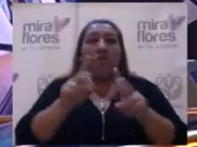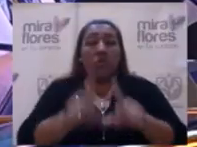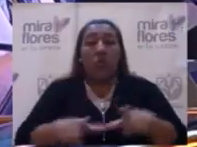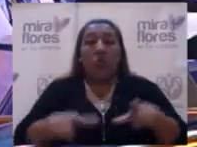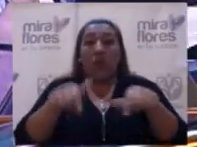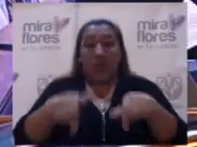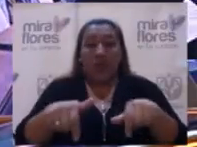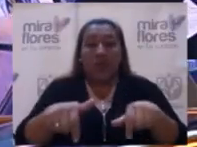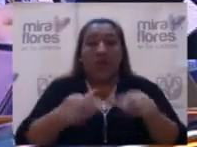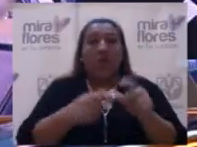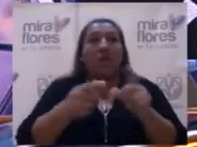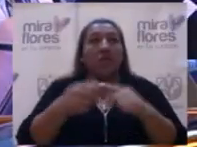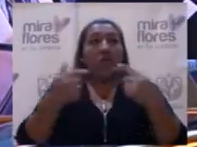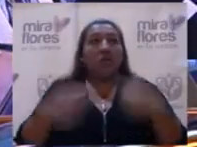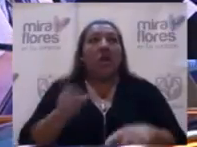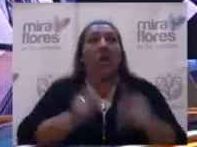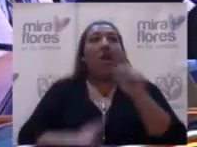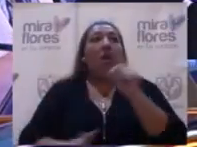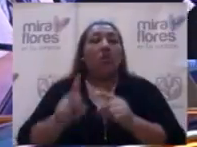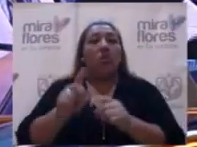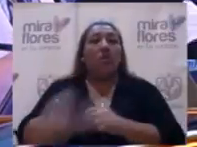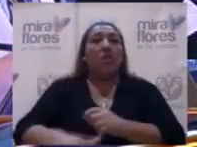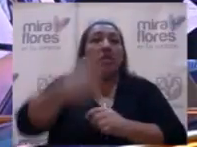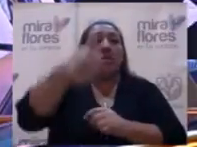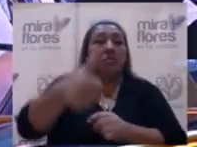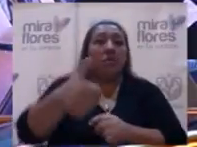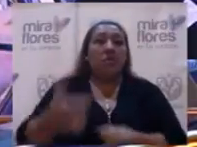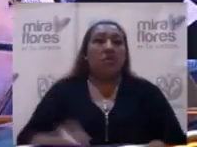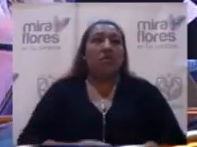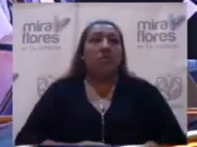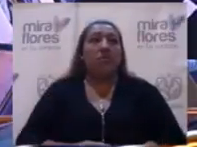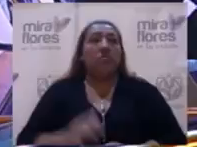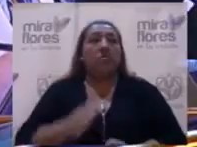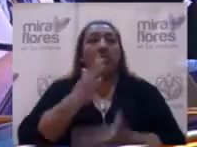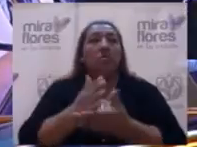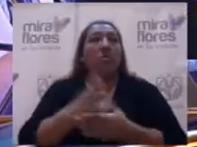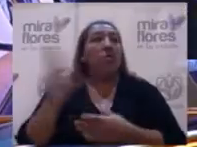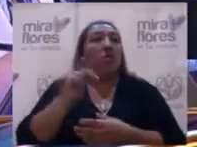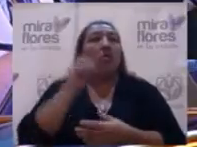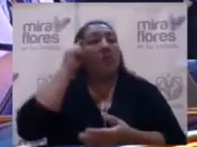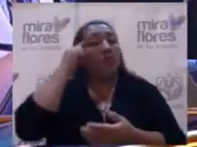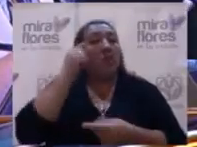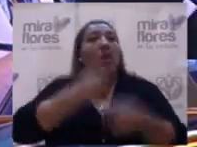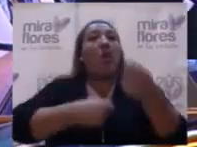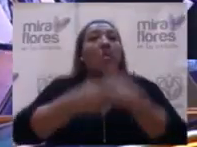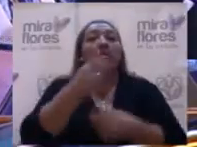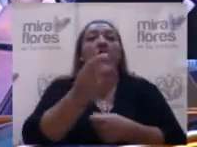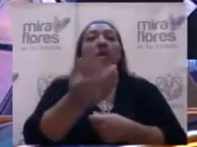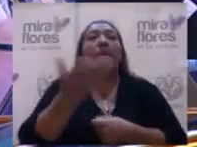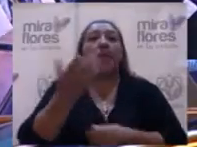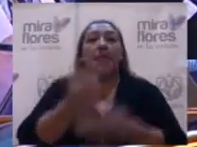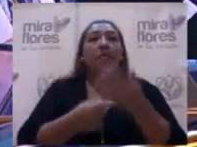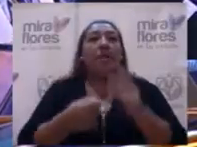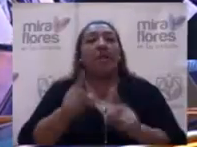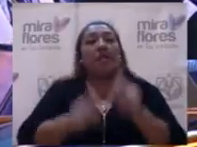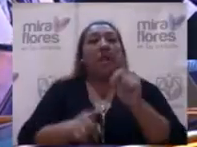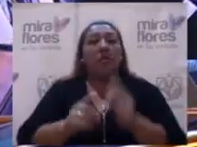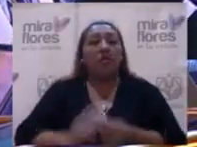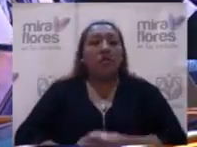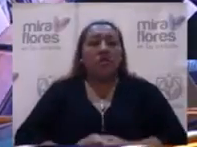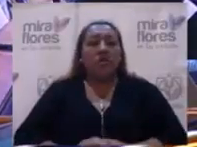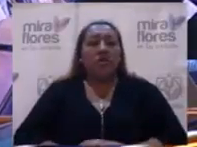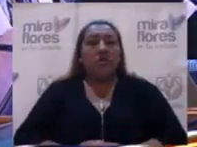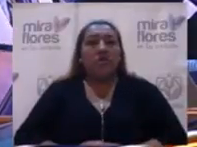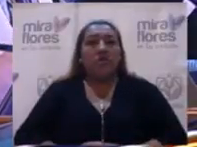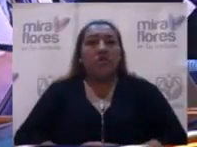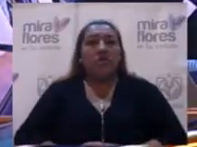CEPSA, siendo uno de los socios principales de los portales. No tome en cuenta los comercios que claman para que por lo menos se fije una zona de